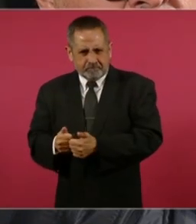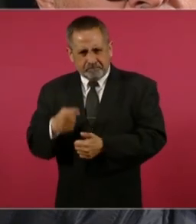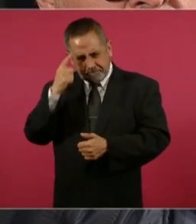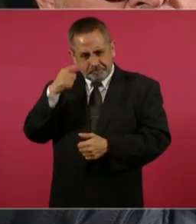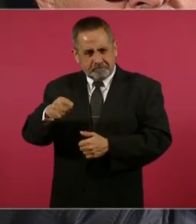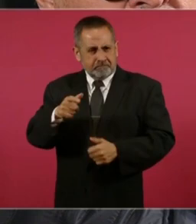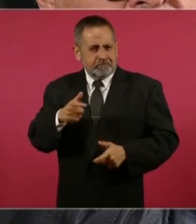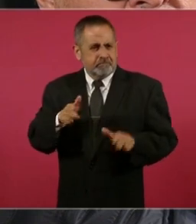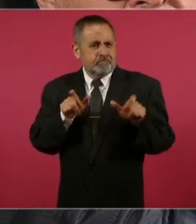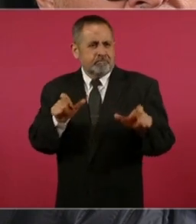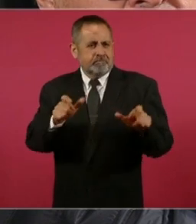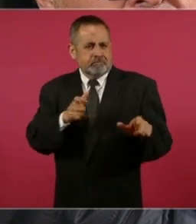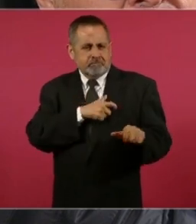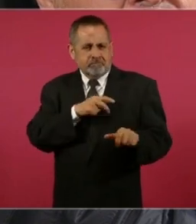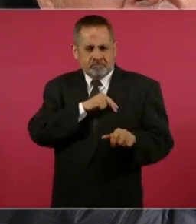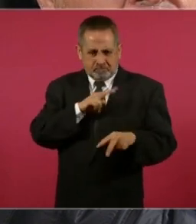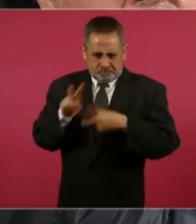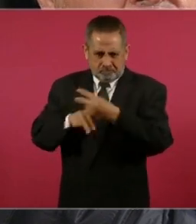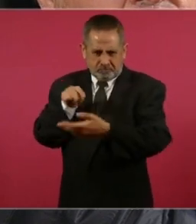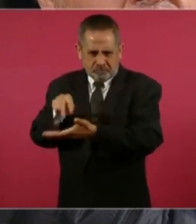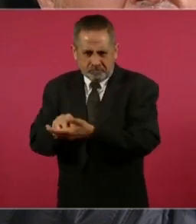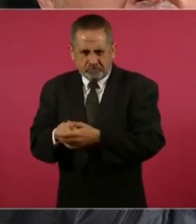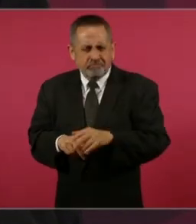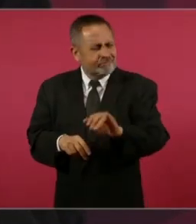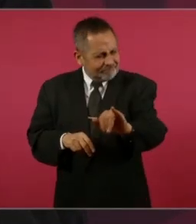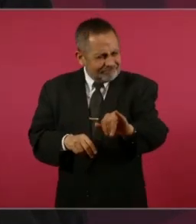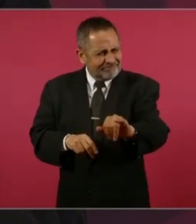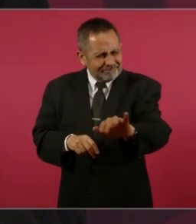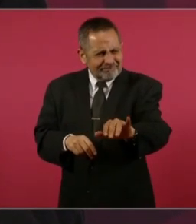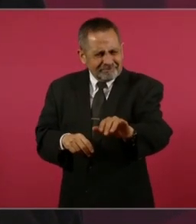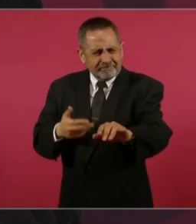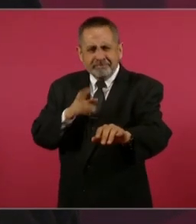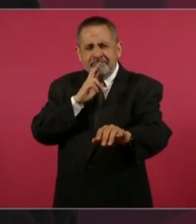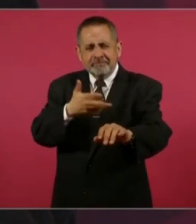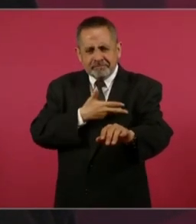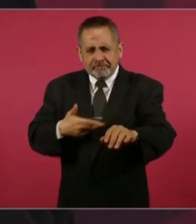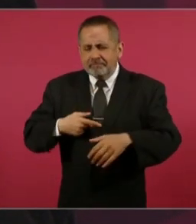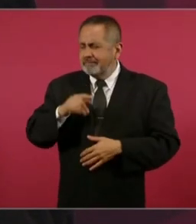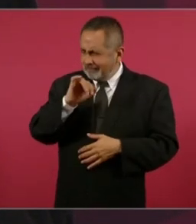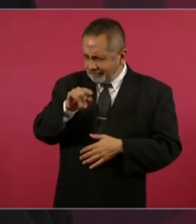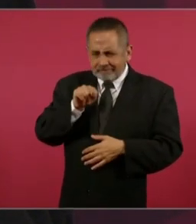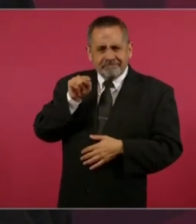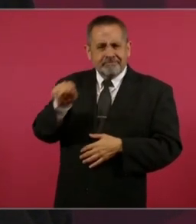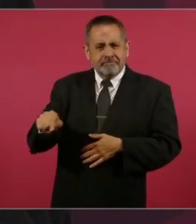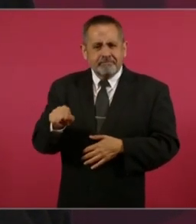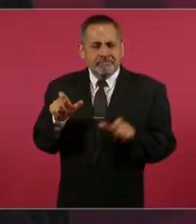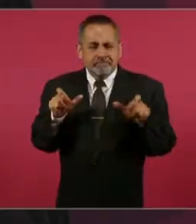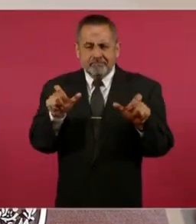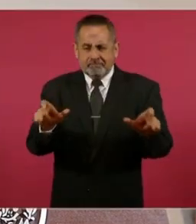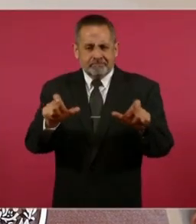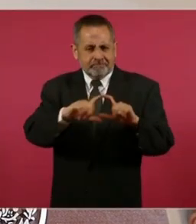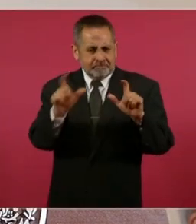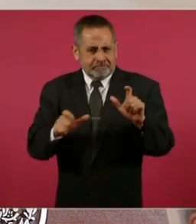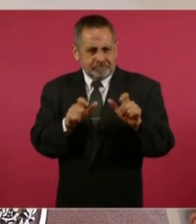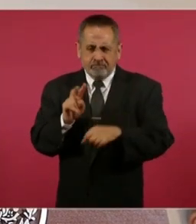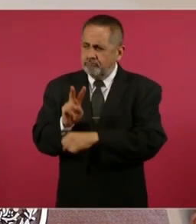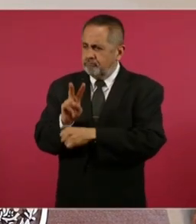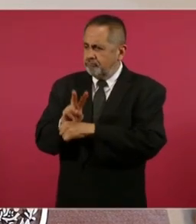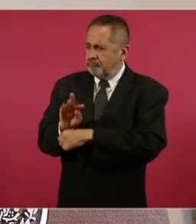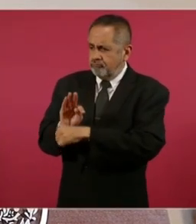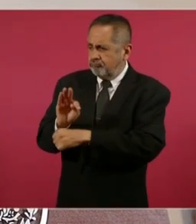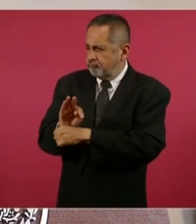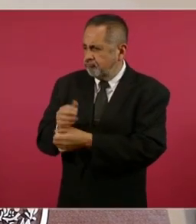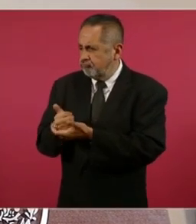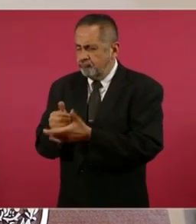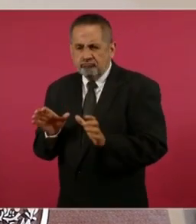permitan que la agen sí que que los proteja la guardia que los proteja la guardia Y esa es